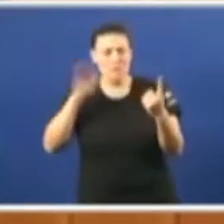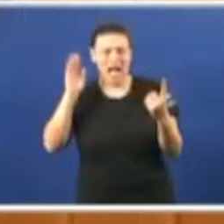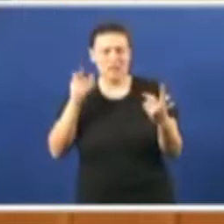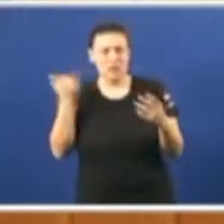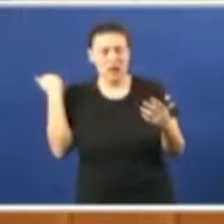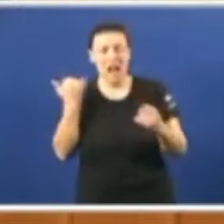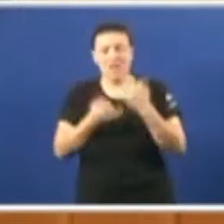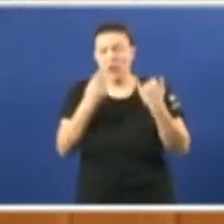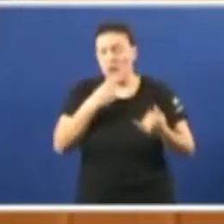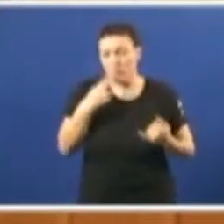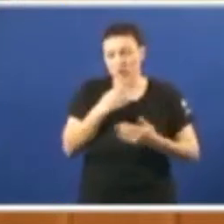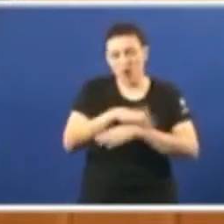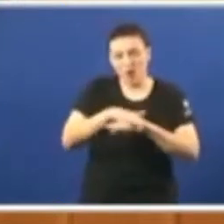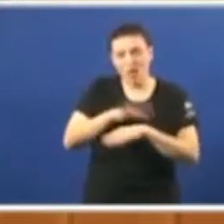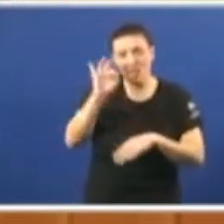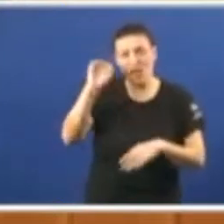deste goberno nun mísero